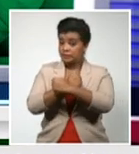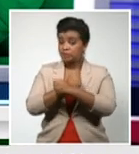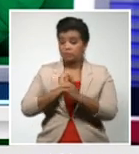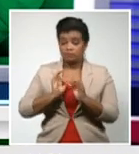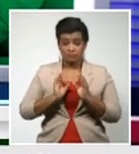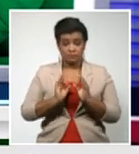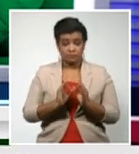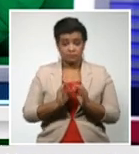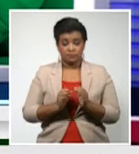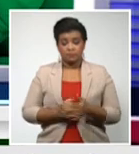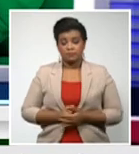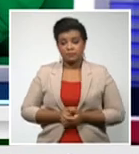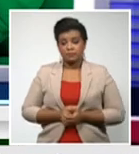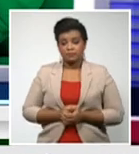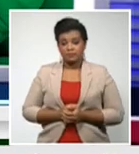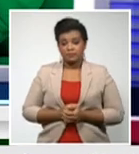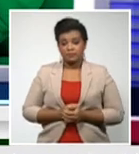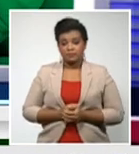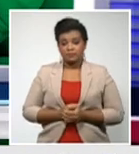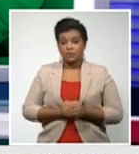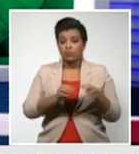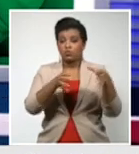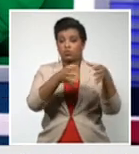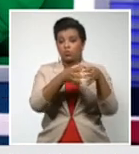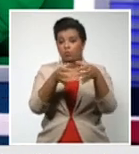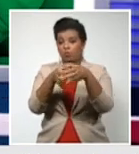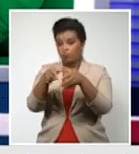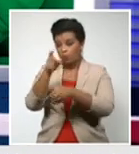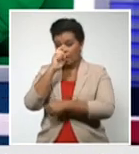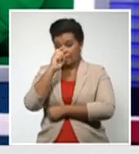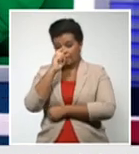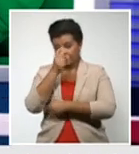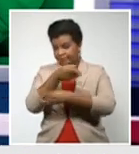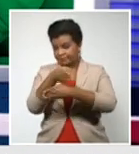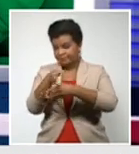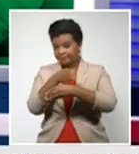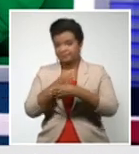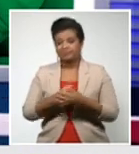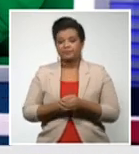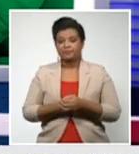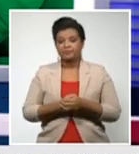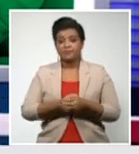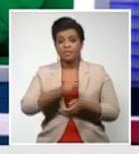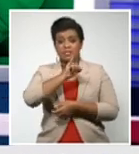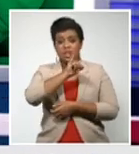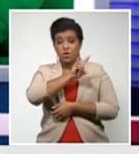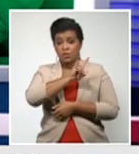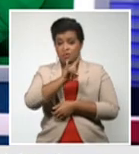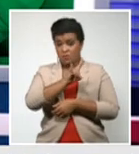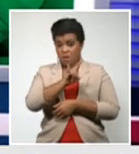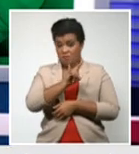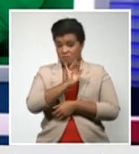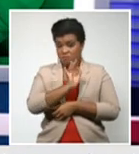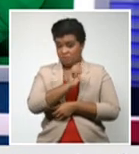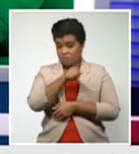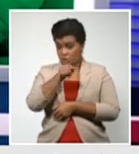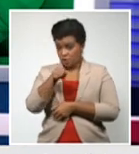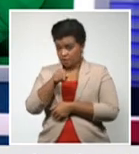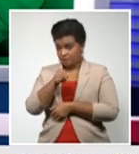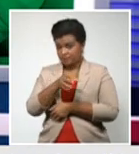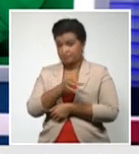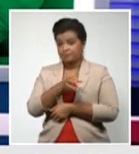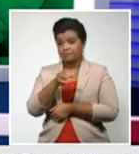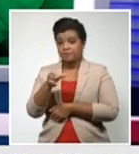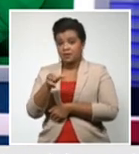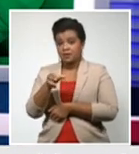enfermedad. Por grupos de edades, de los 699 pacientes diagnosticados,